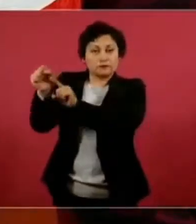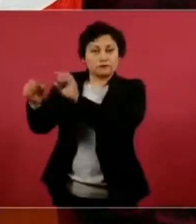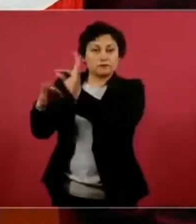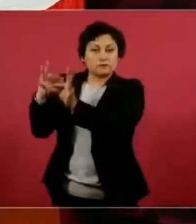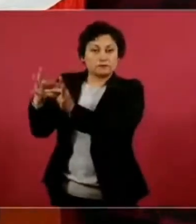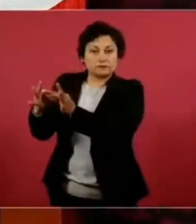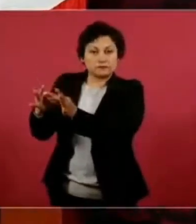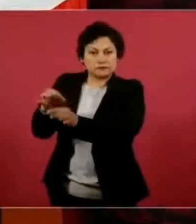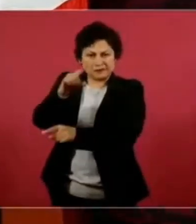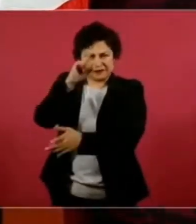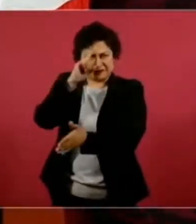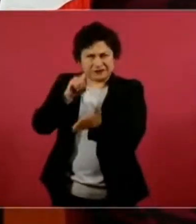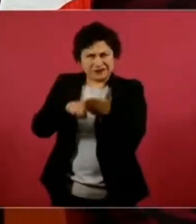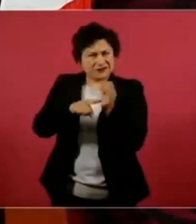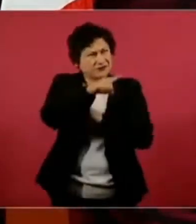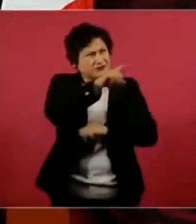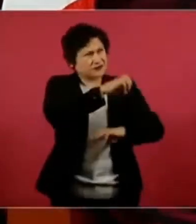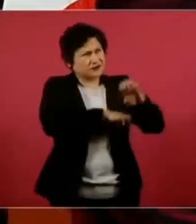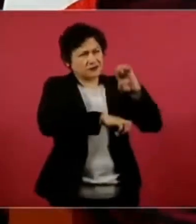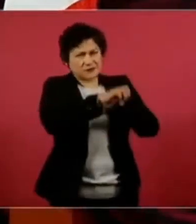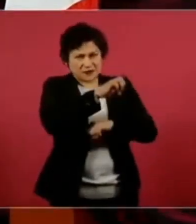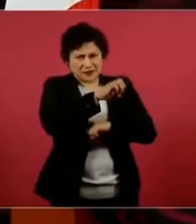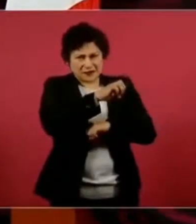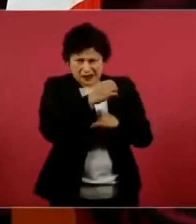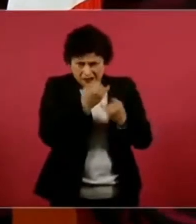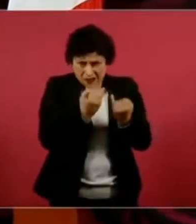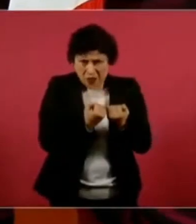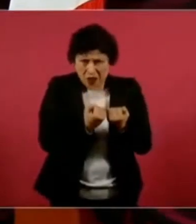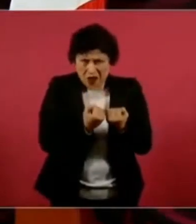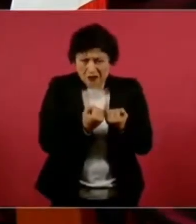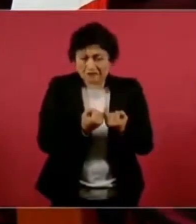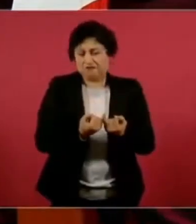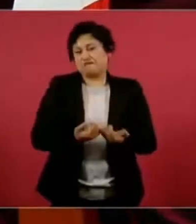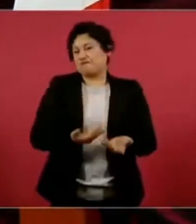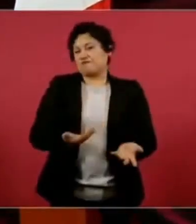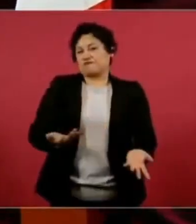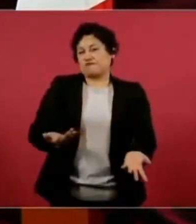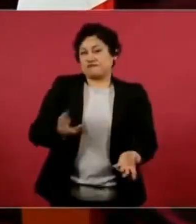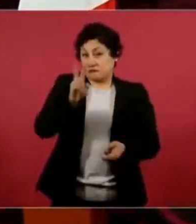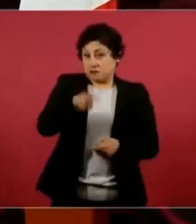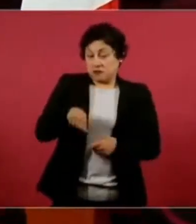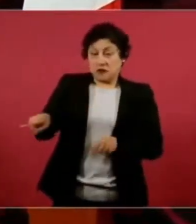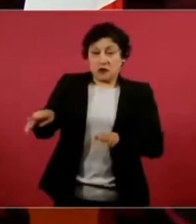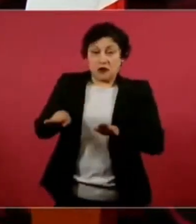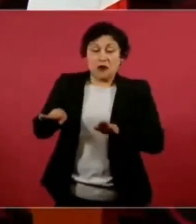que es uno de los mejores aeropuertos del país.